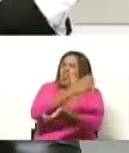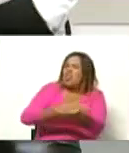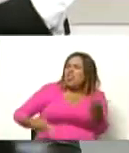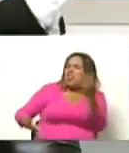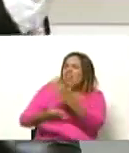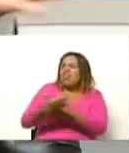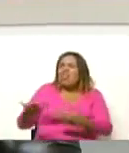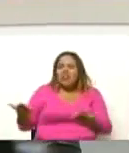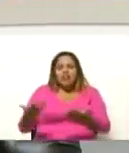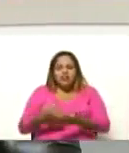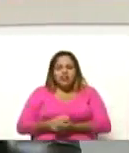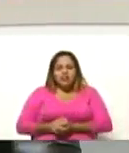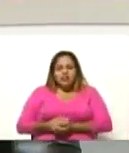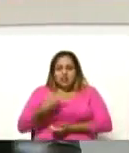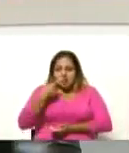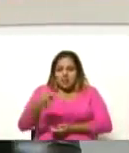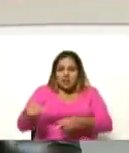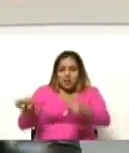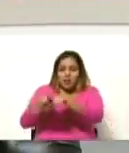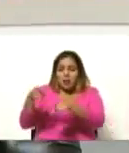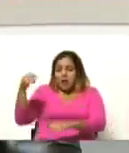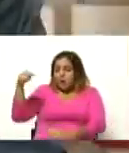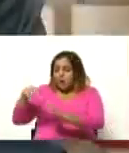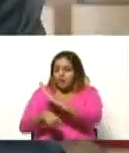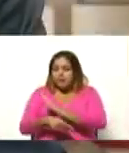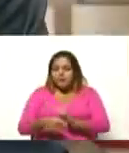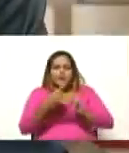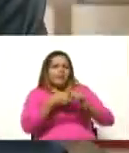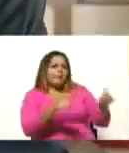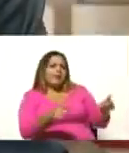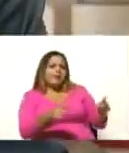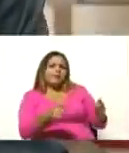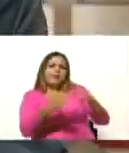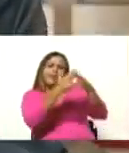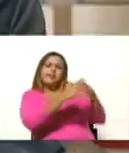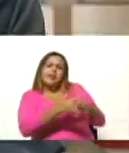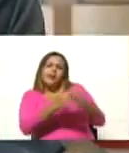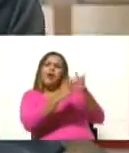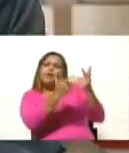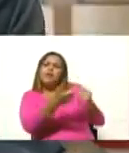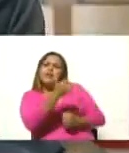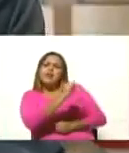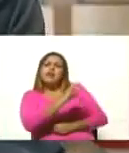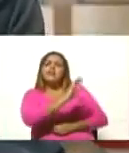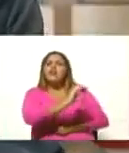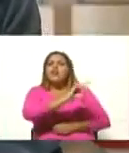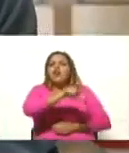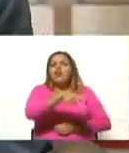que decía más o menos esto que acabamos de ver, bueno, que está en el foso? ¿Cuánto representa Miami entre nosotros?